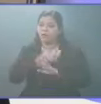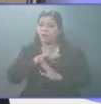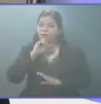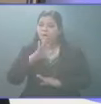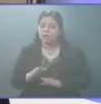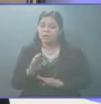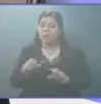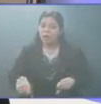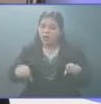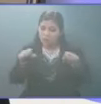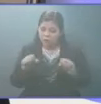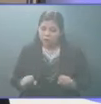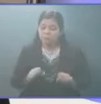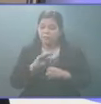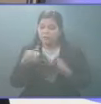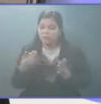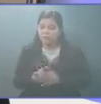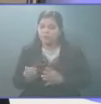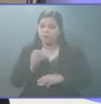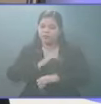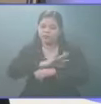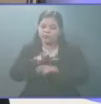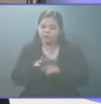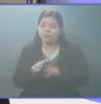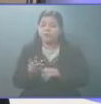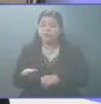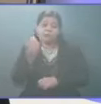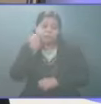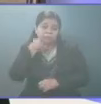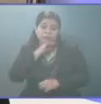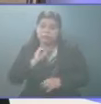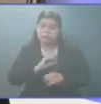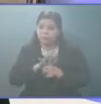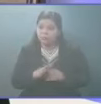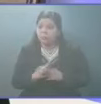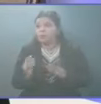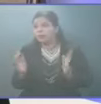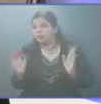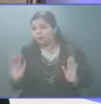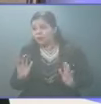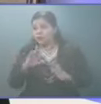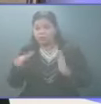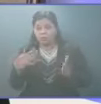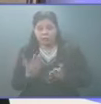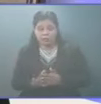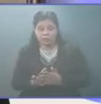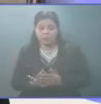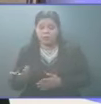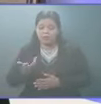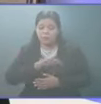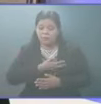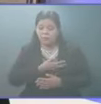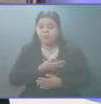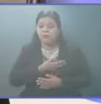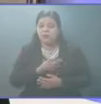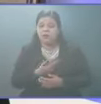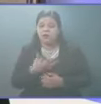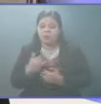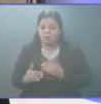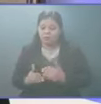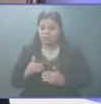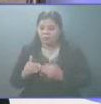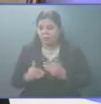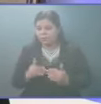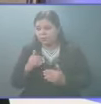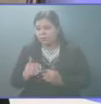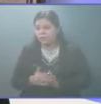capacidad de contagio que iba a tener esta pandemia. Ahora, las medidas efectivas que nosotros utilizamos fue